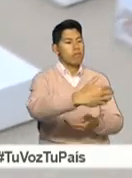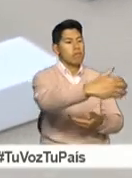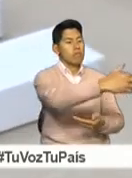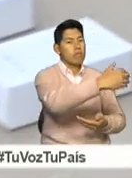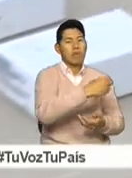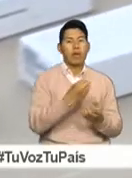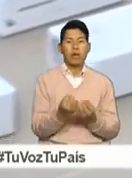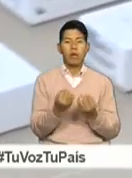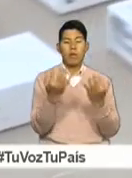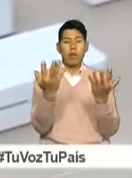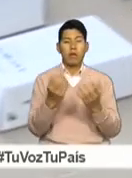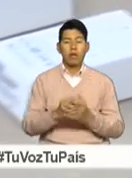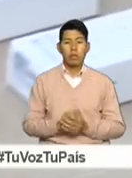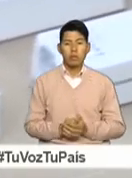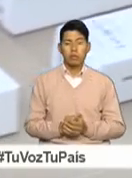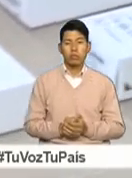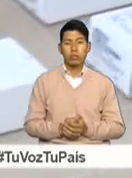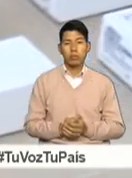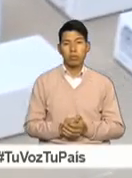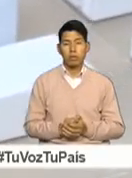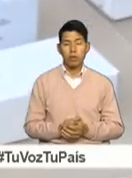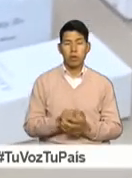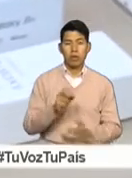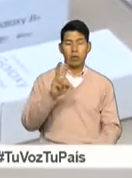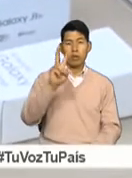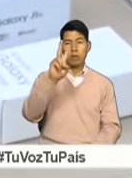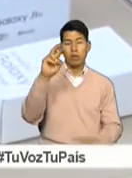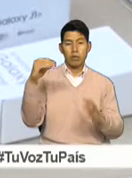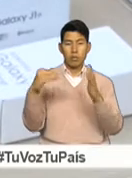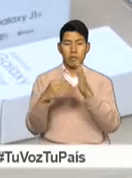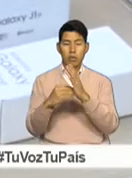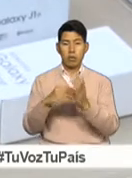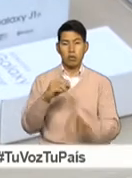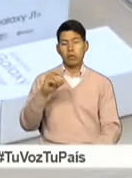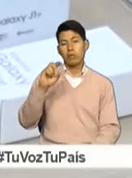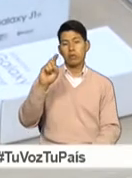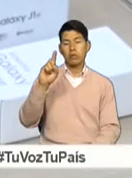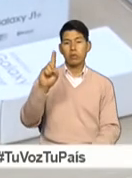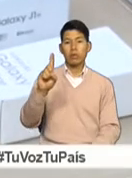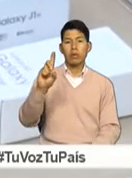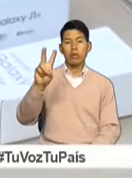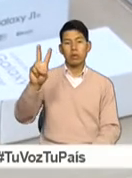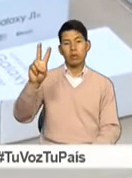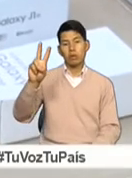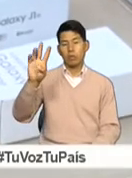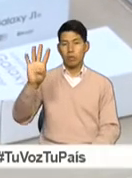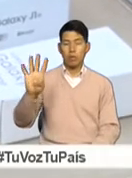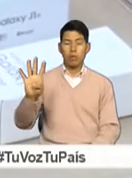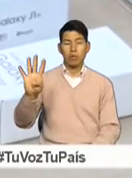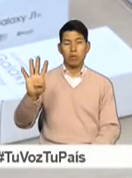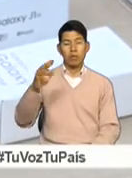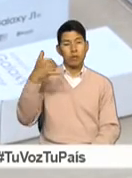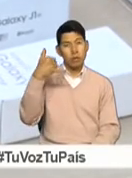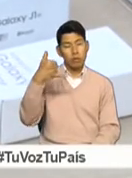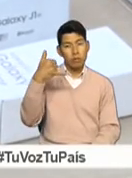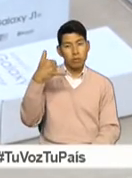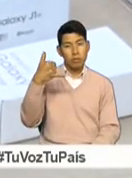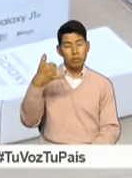aprensión e incautación de 2.124 terminales celulares